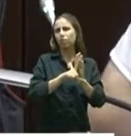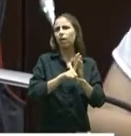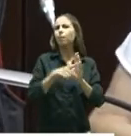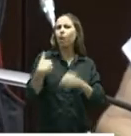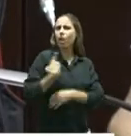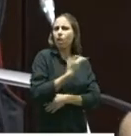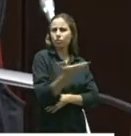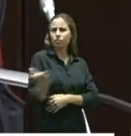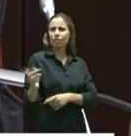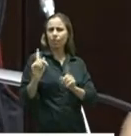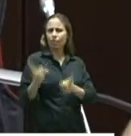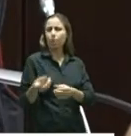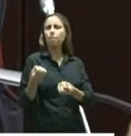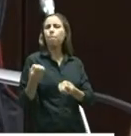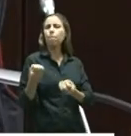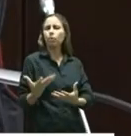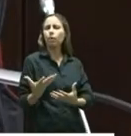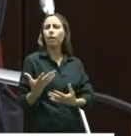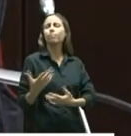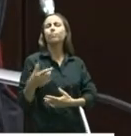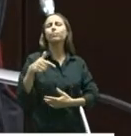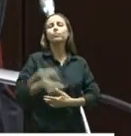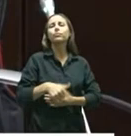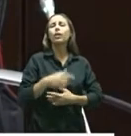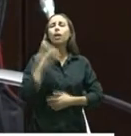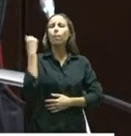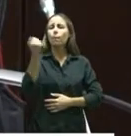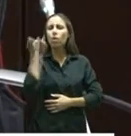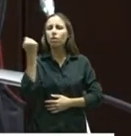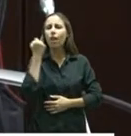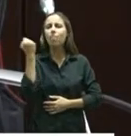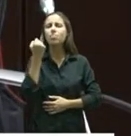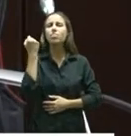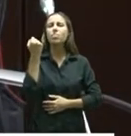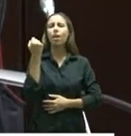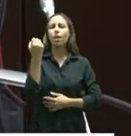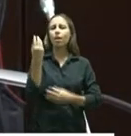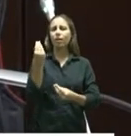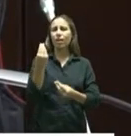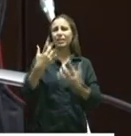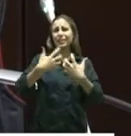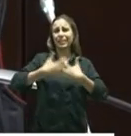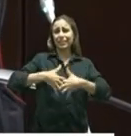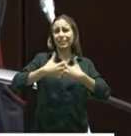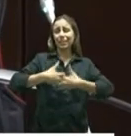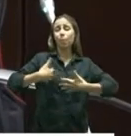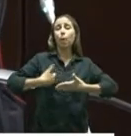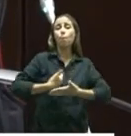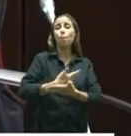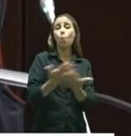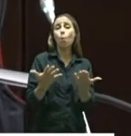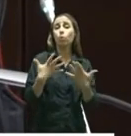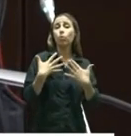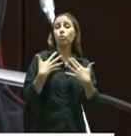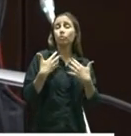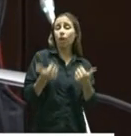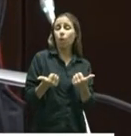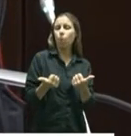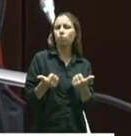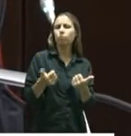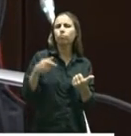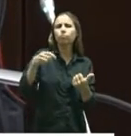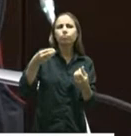marcos de lo de lo importante que es tener eh un sistema Público de salud a la altura de lo que está